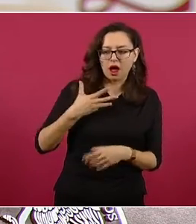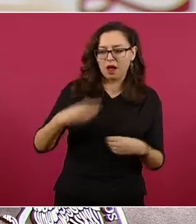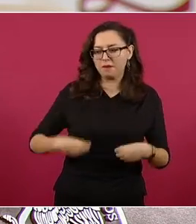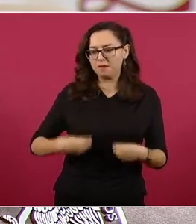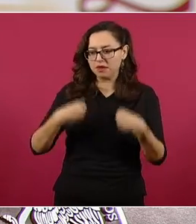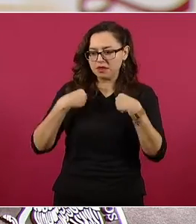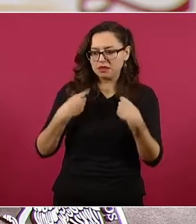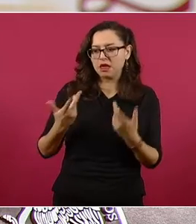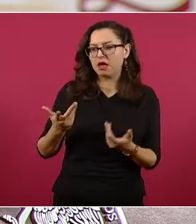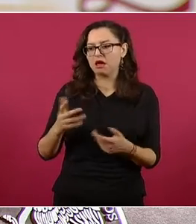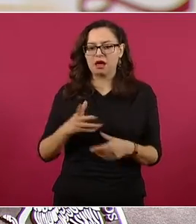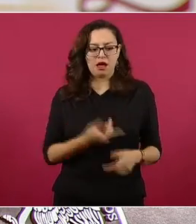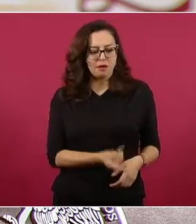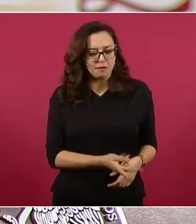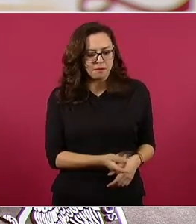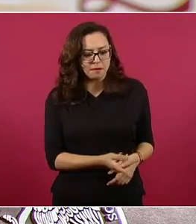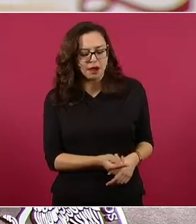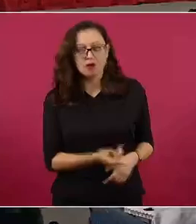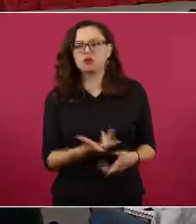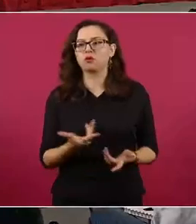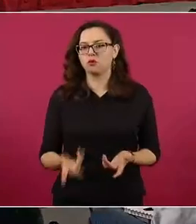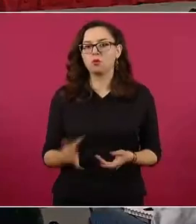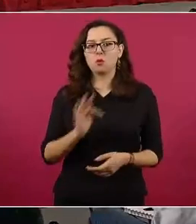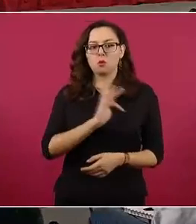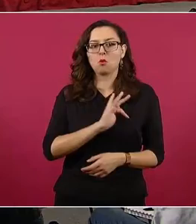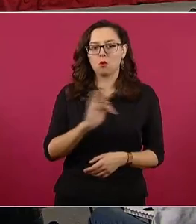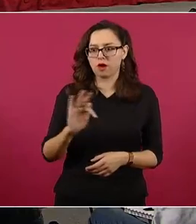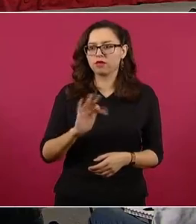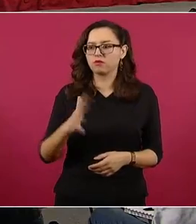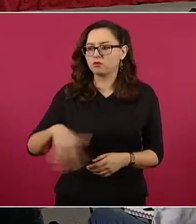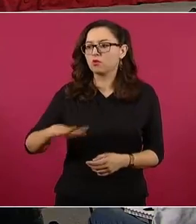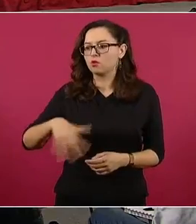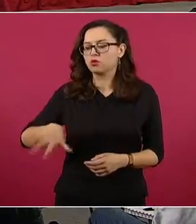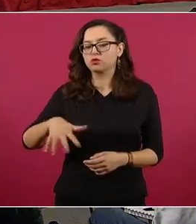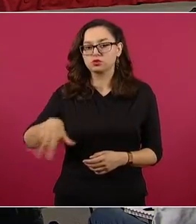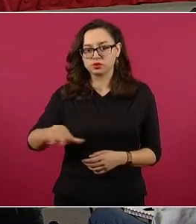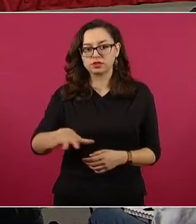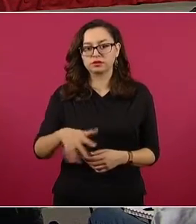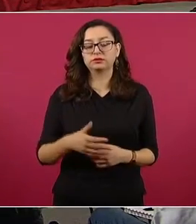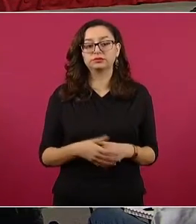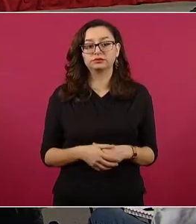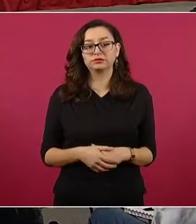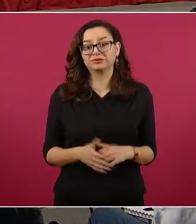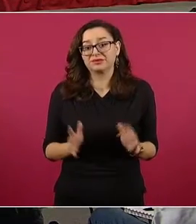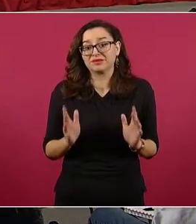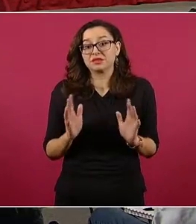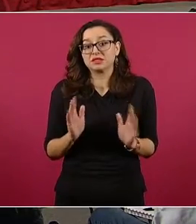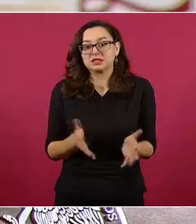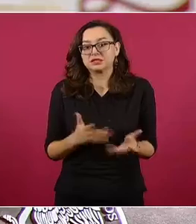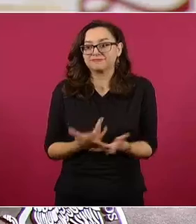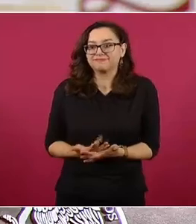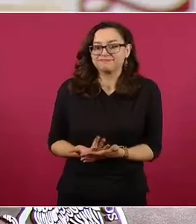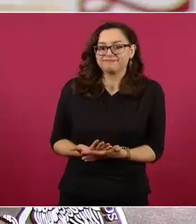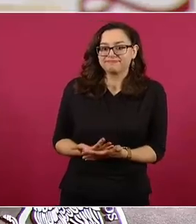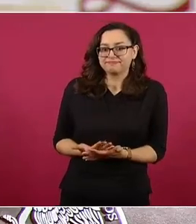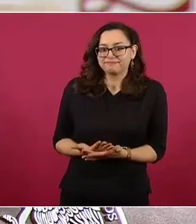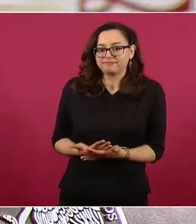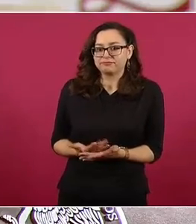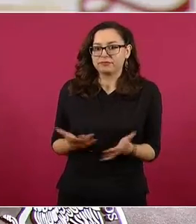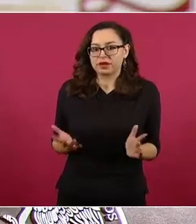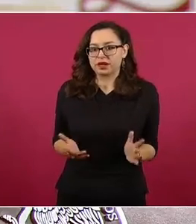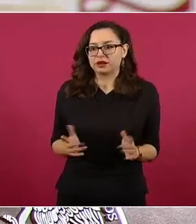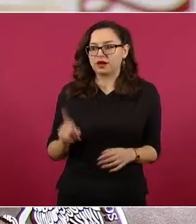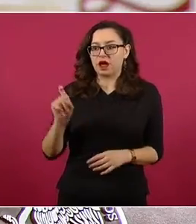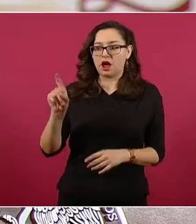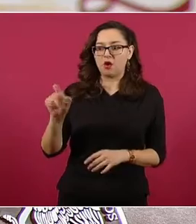binomios canófilos. Tenemos también que ellos ya efectuaron los reconocimientos necesarios de tal forma que una